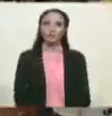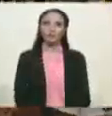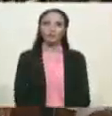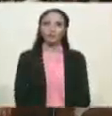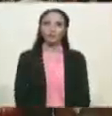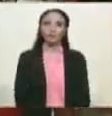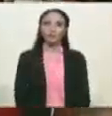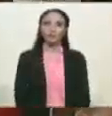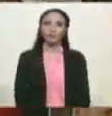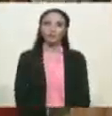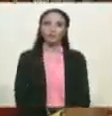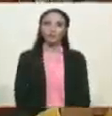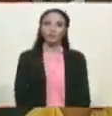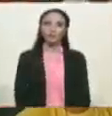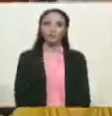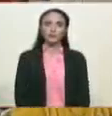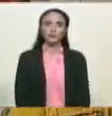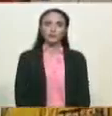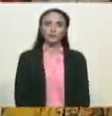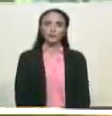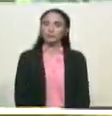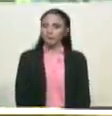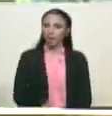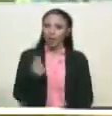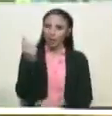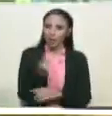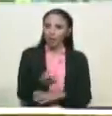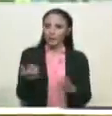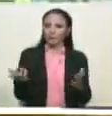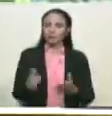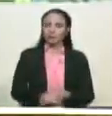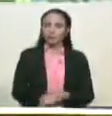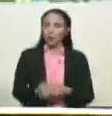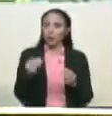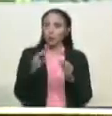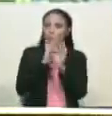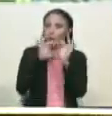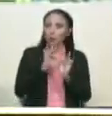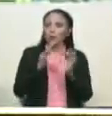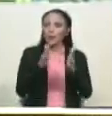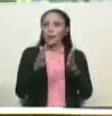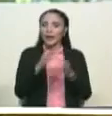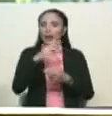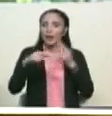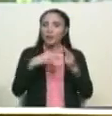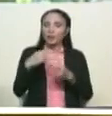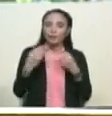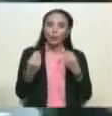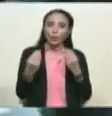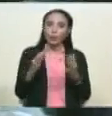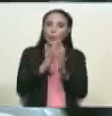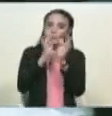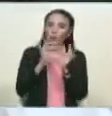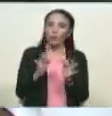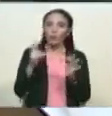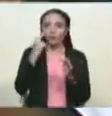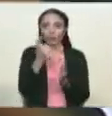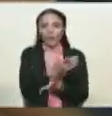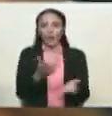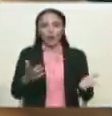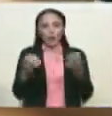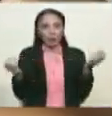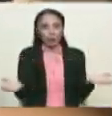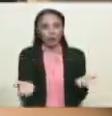Así debe ser. Esa es la clave de la victoria bolivariana, revolucionaria en Venezuela. Tener esa